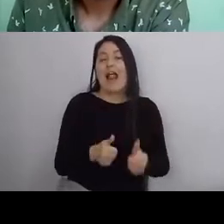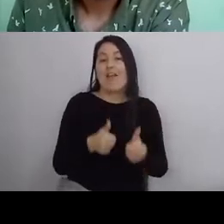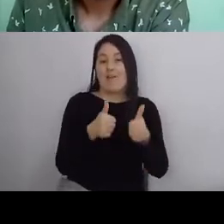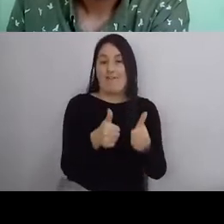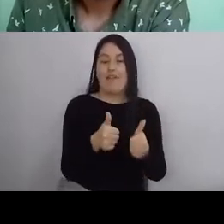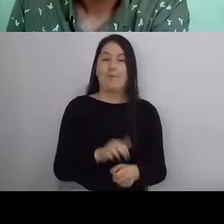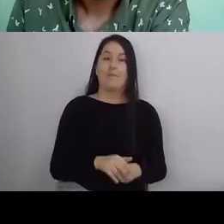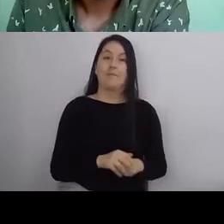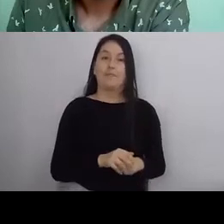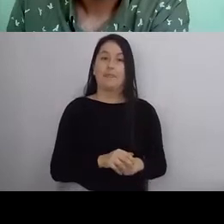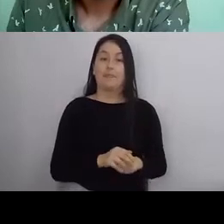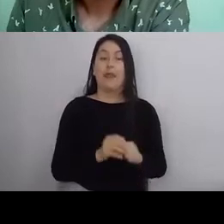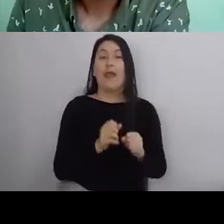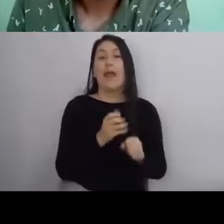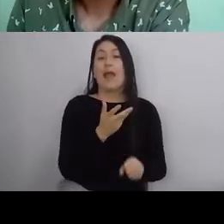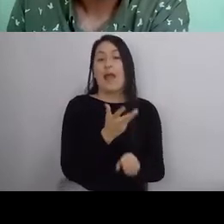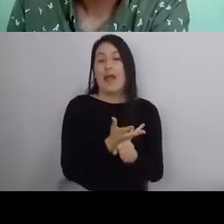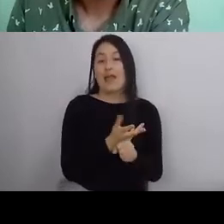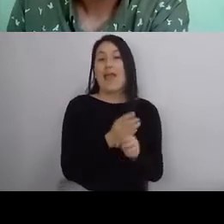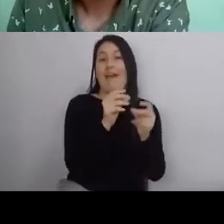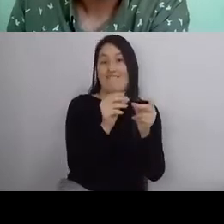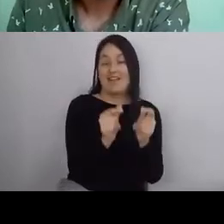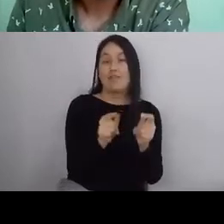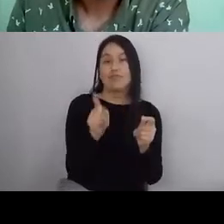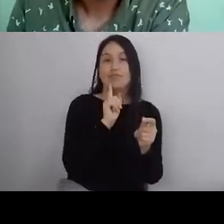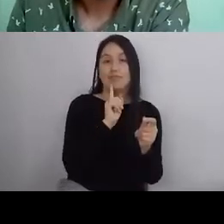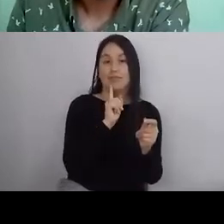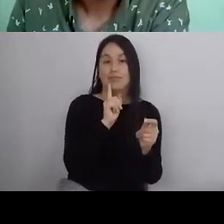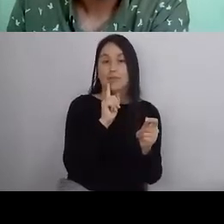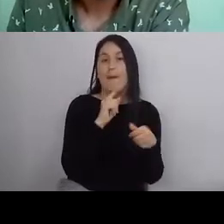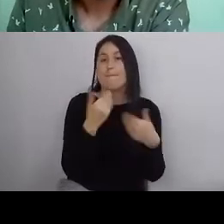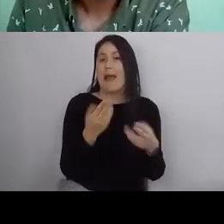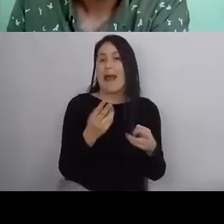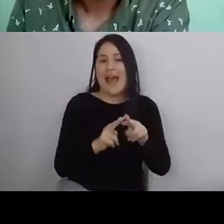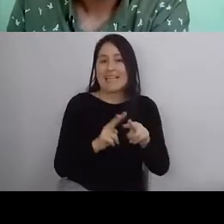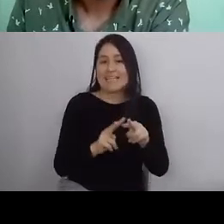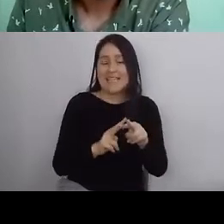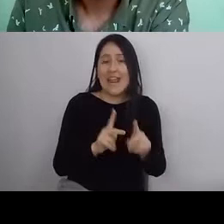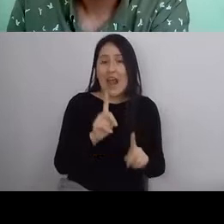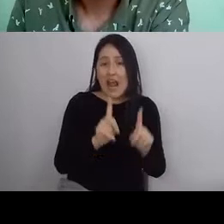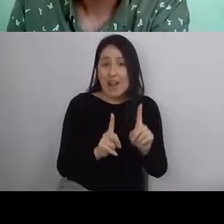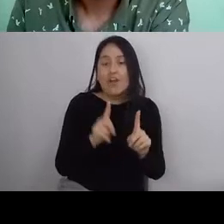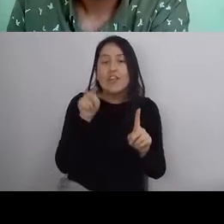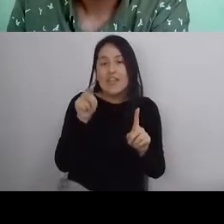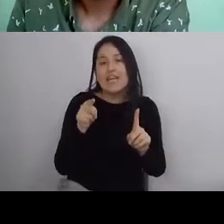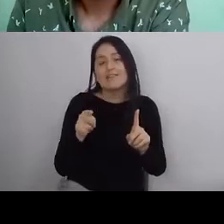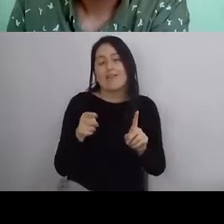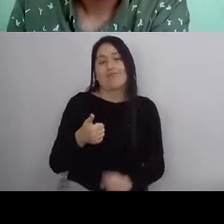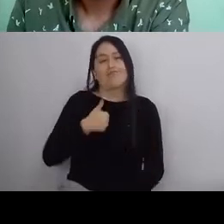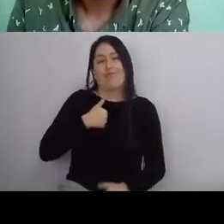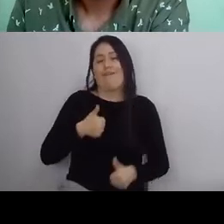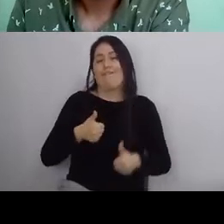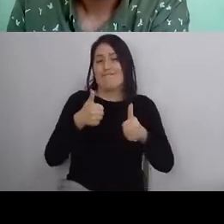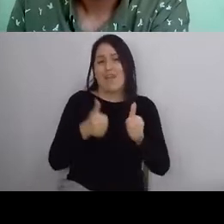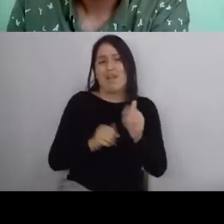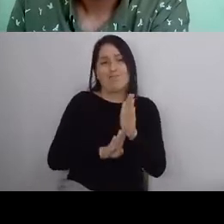persona tiene una habilidad, como dice la palabra, para hacer algo y que salga bien. Ese es un buen punto, ¿ya?